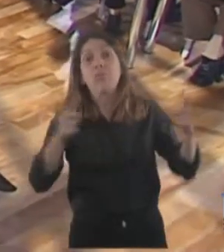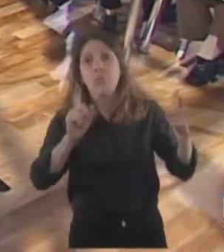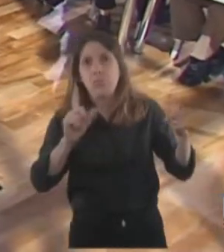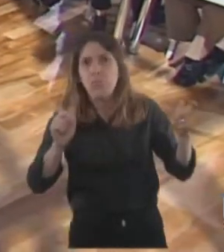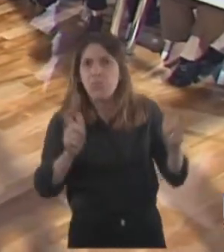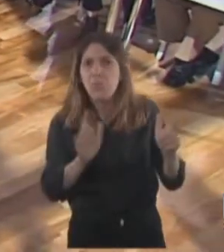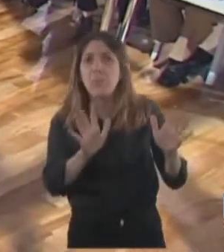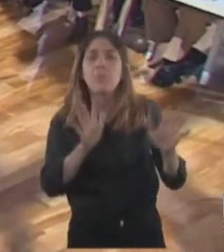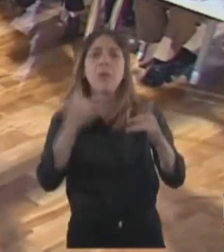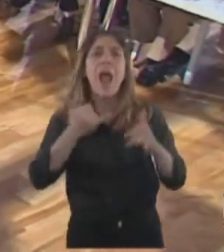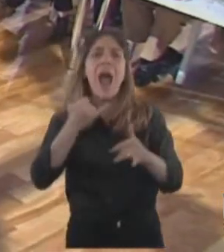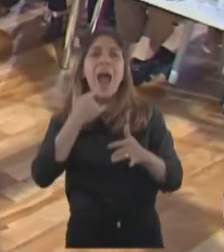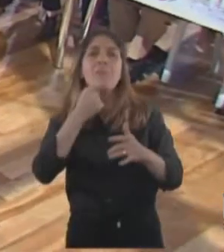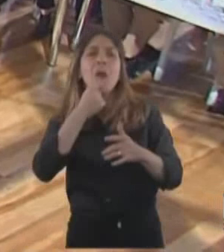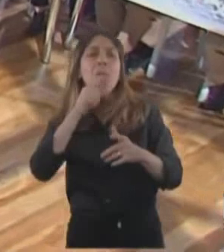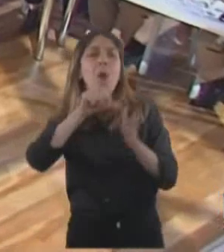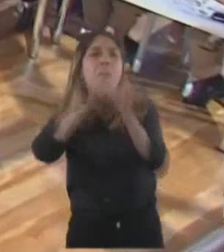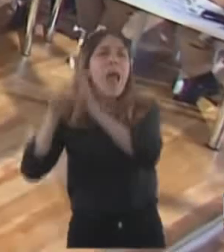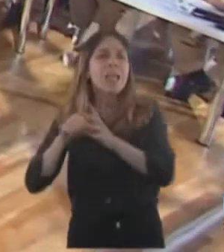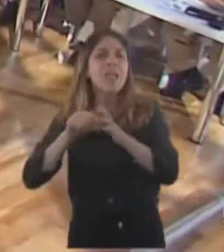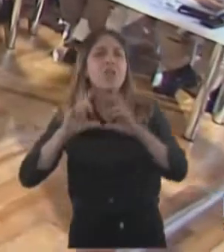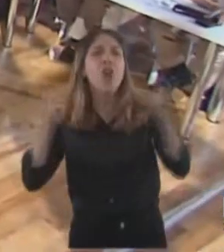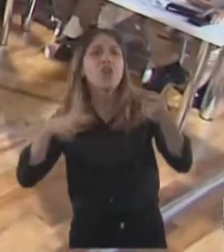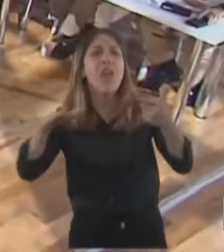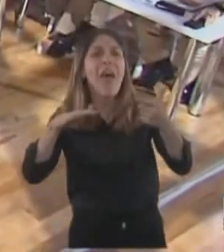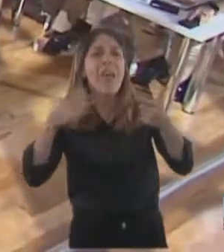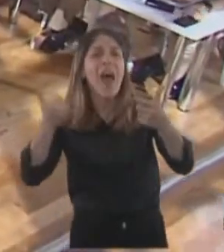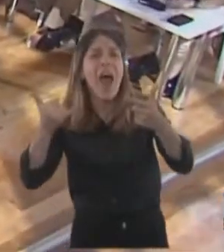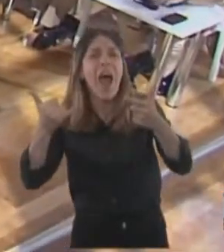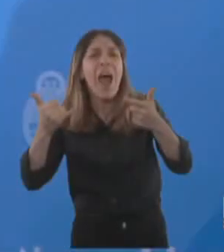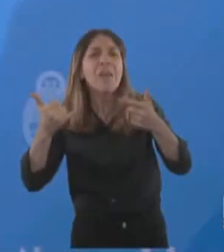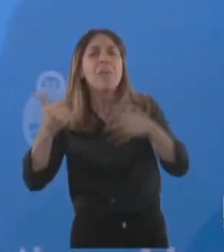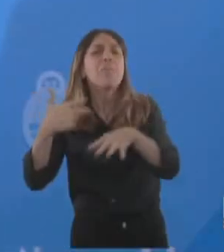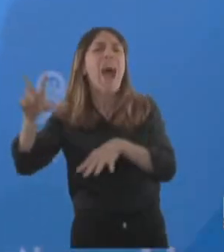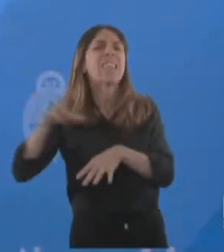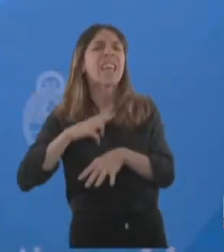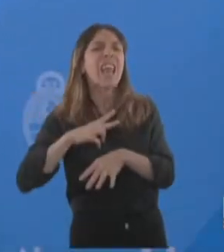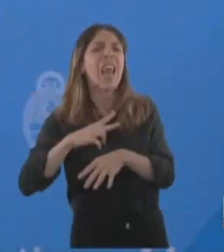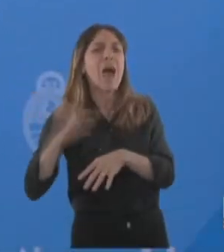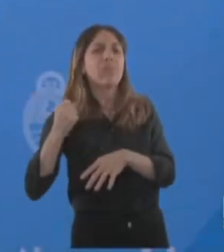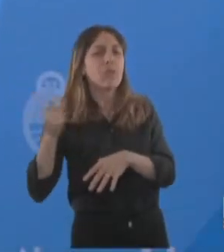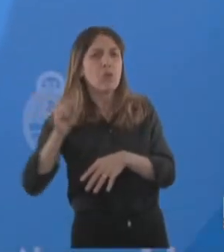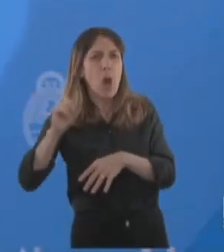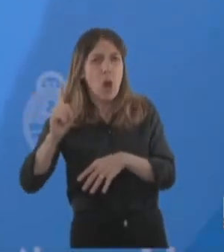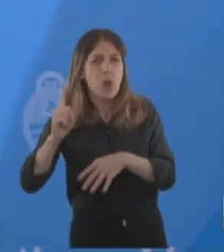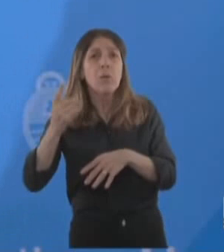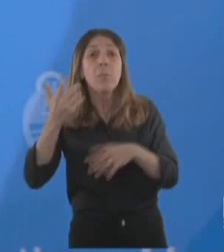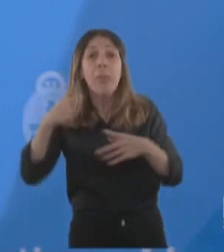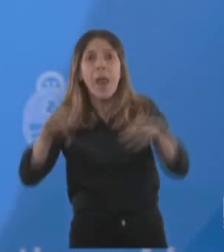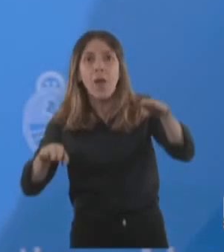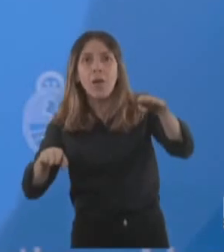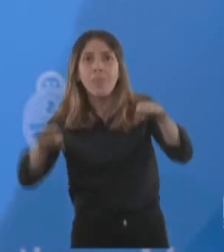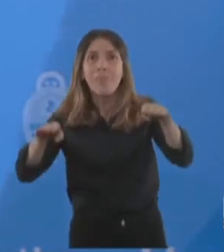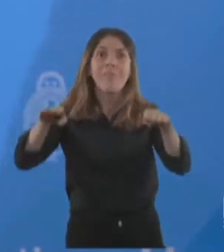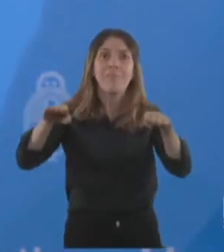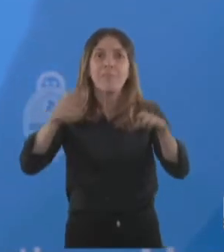sociedades donde la igualdad es más clara, no en las sociedades más ricas. Hay sociedades muy ricas que